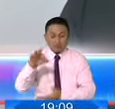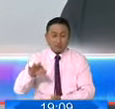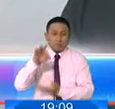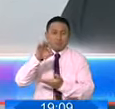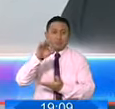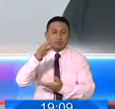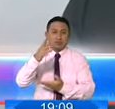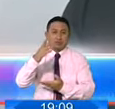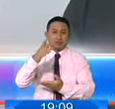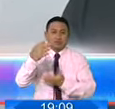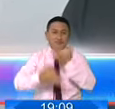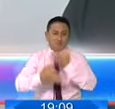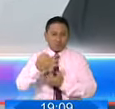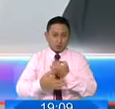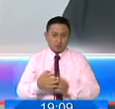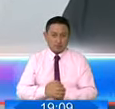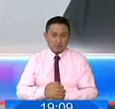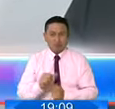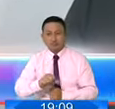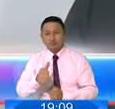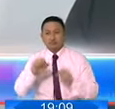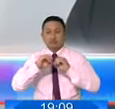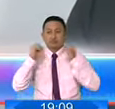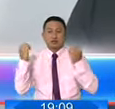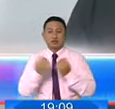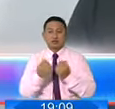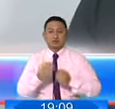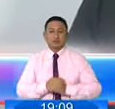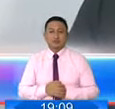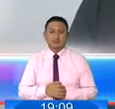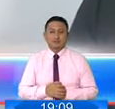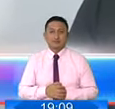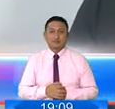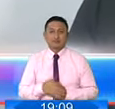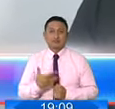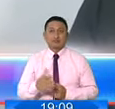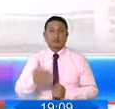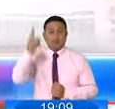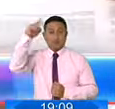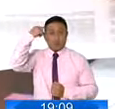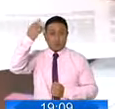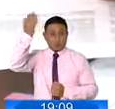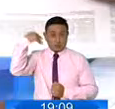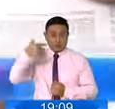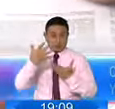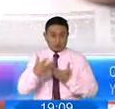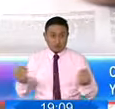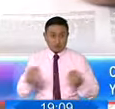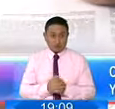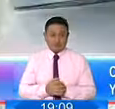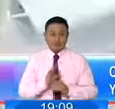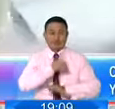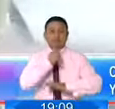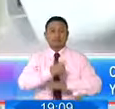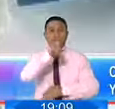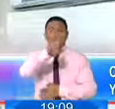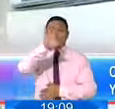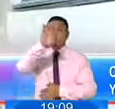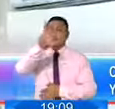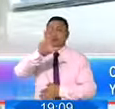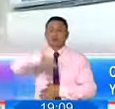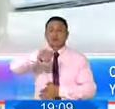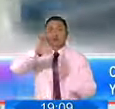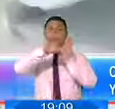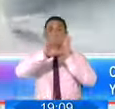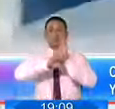Fundación Pachamama y a otras organizaciones que fueron disueltas bajo el régimen anterior. El decreto 193 establece en el